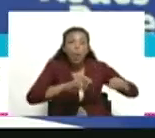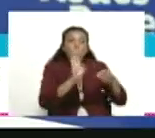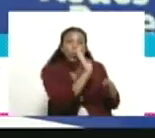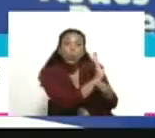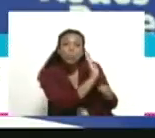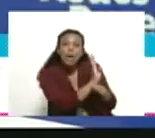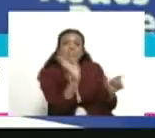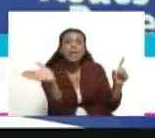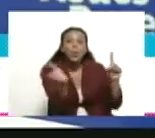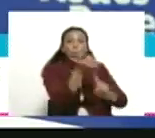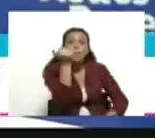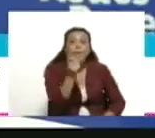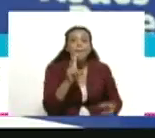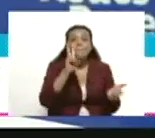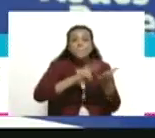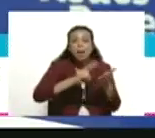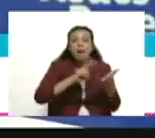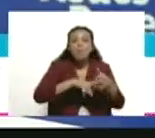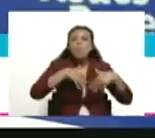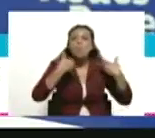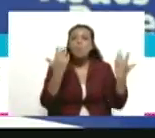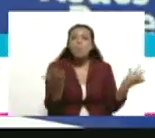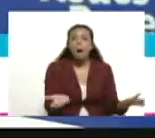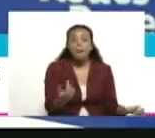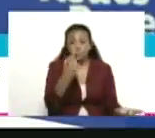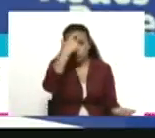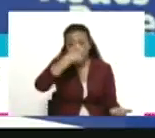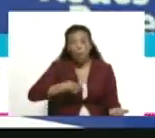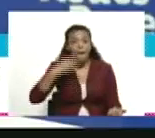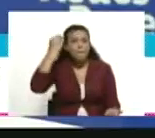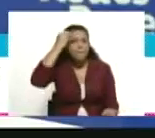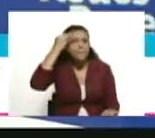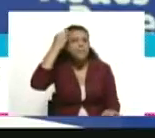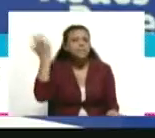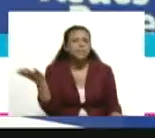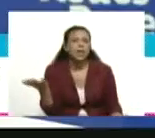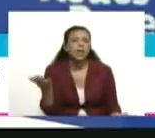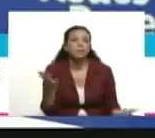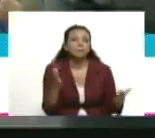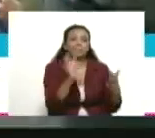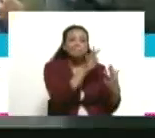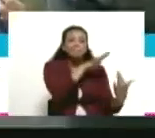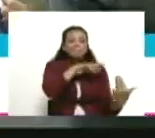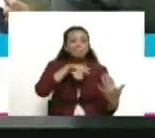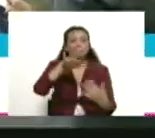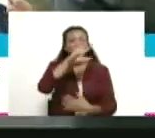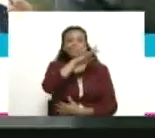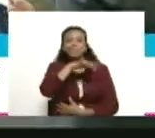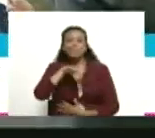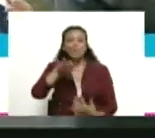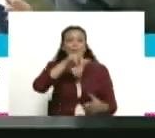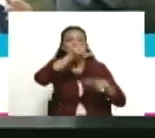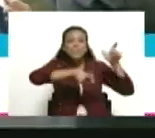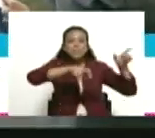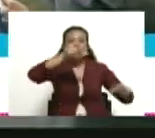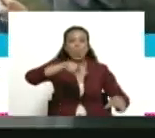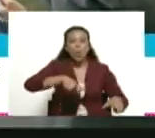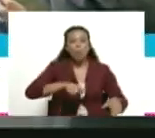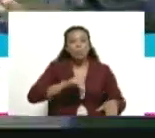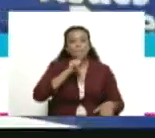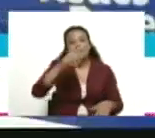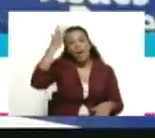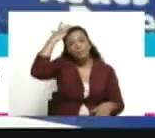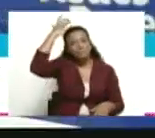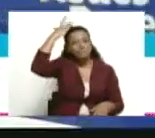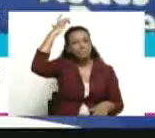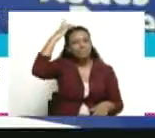a descubrir la verdad. Para mí es sencillamente un montaje de gente